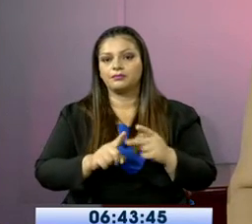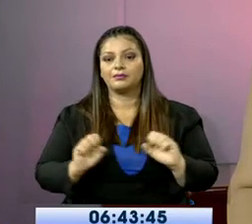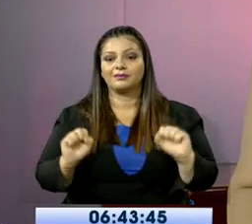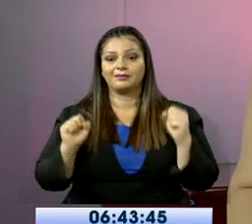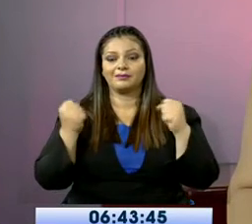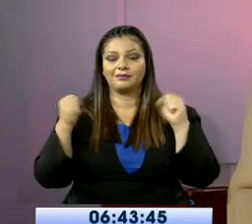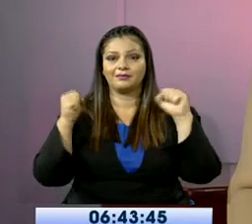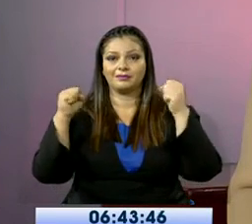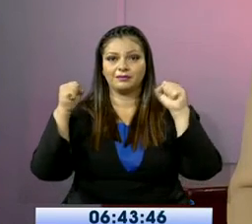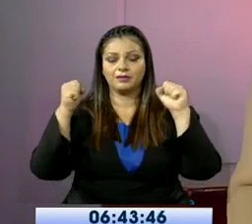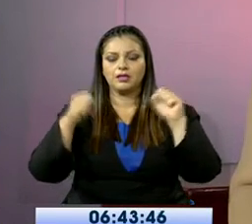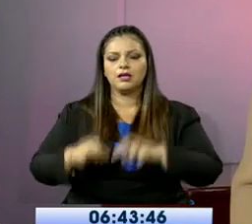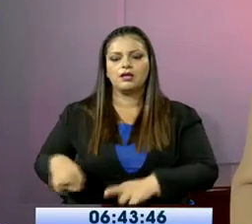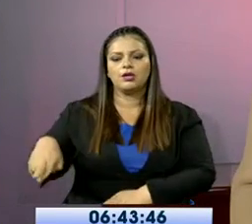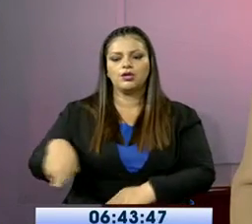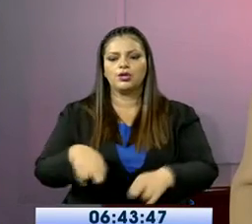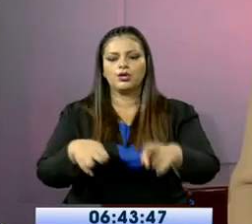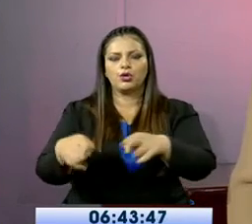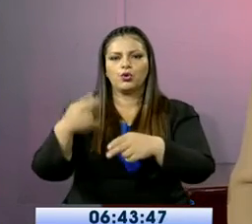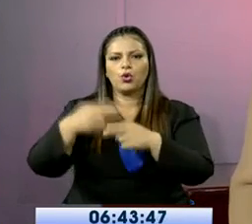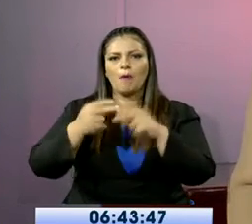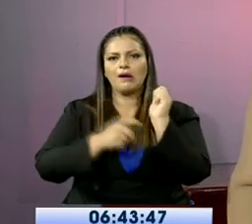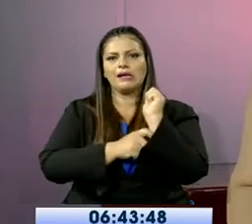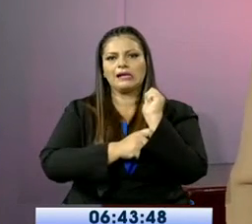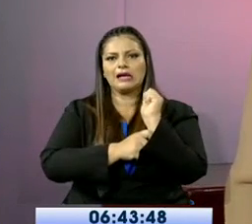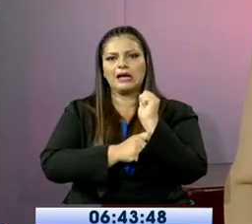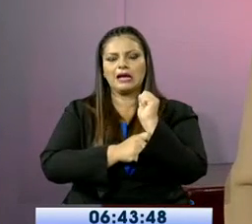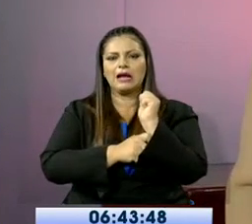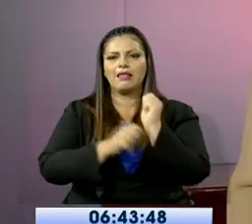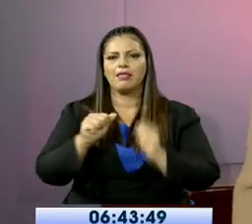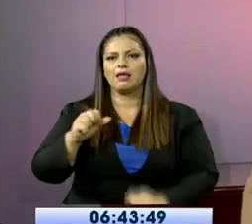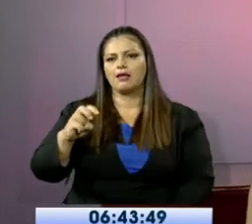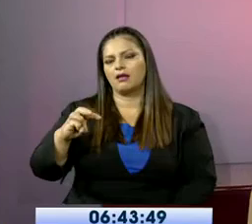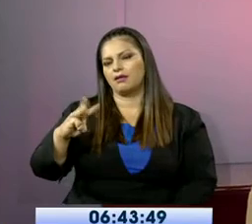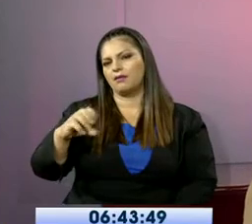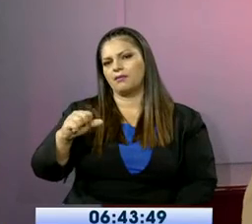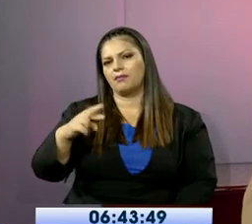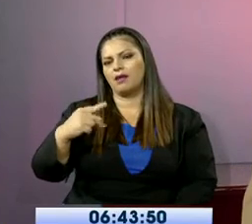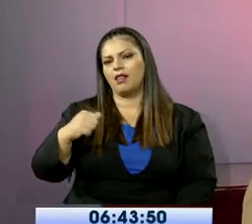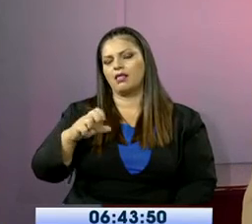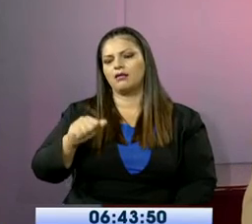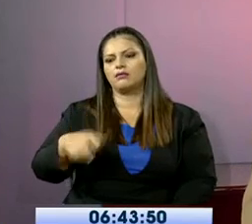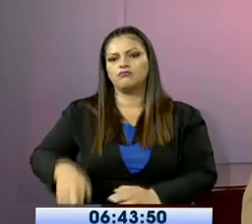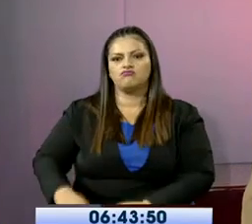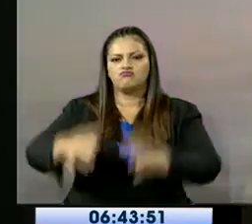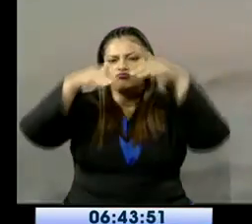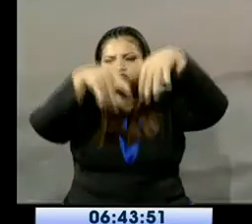del río Carne Amarga anegó importantes sectores.